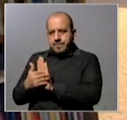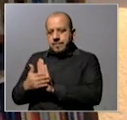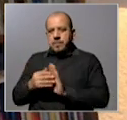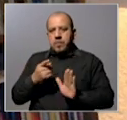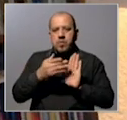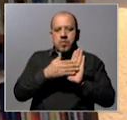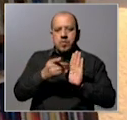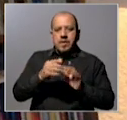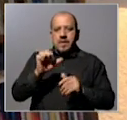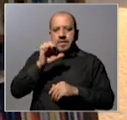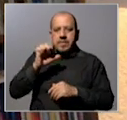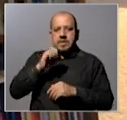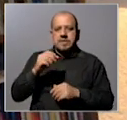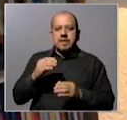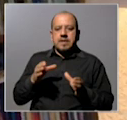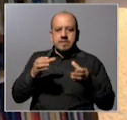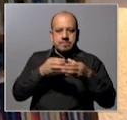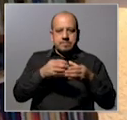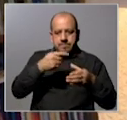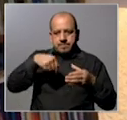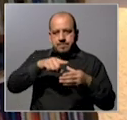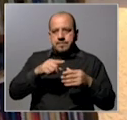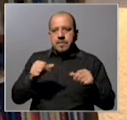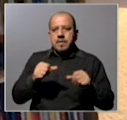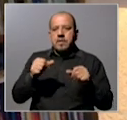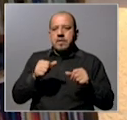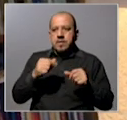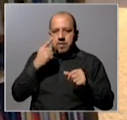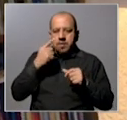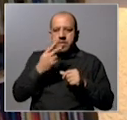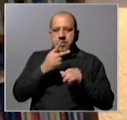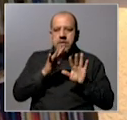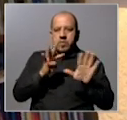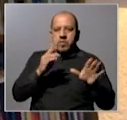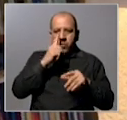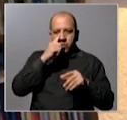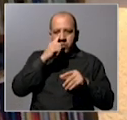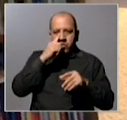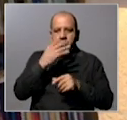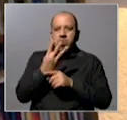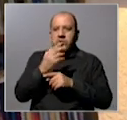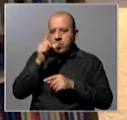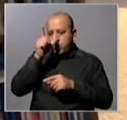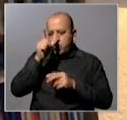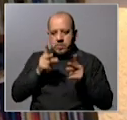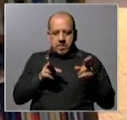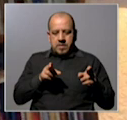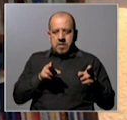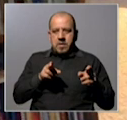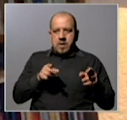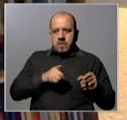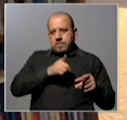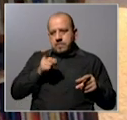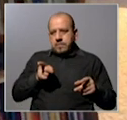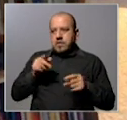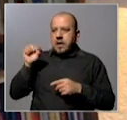empresa Equipos, que hizo el campo entre el 29 de junio y el 4 de julio, y luego